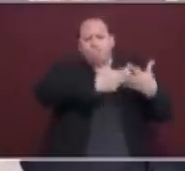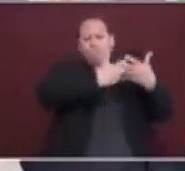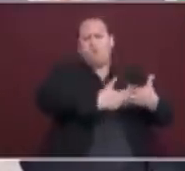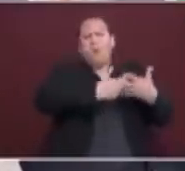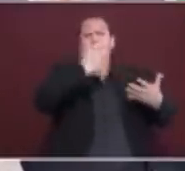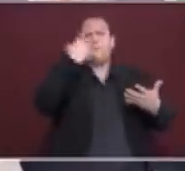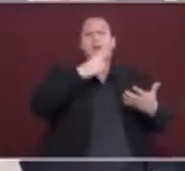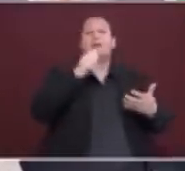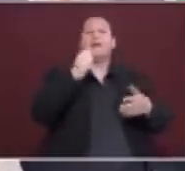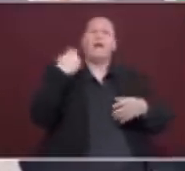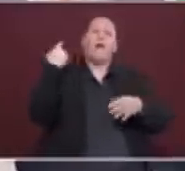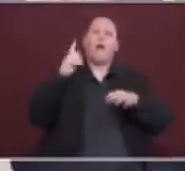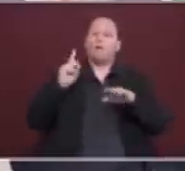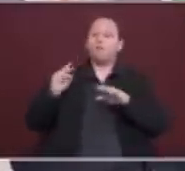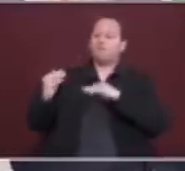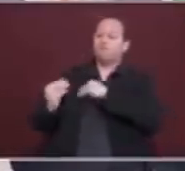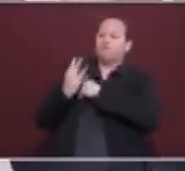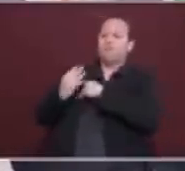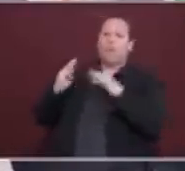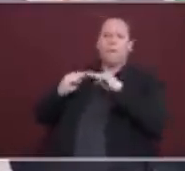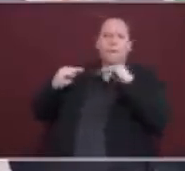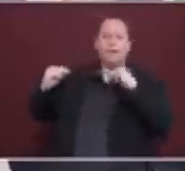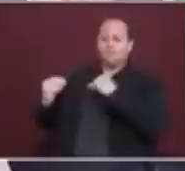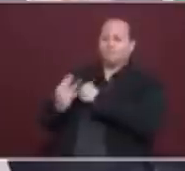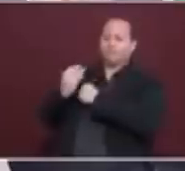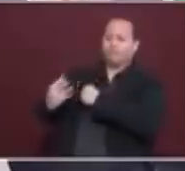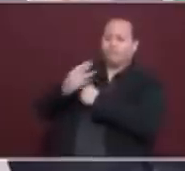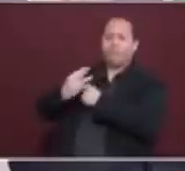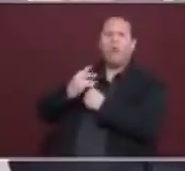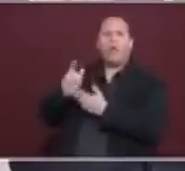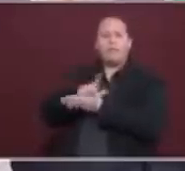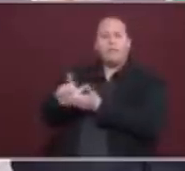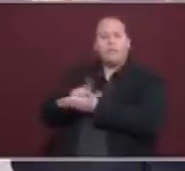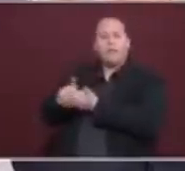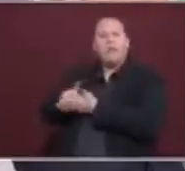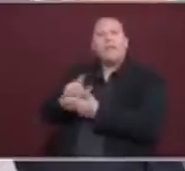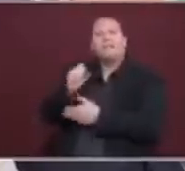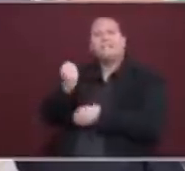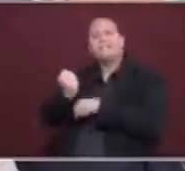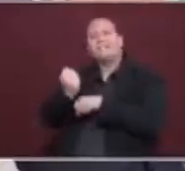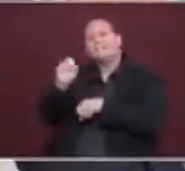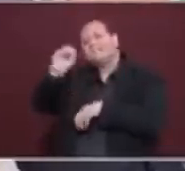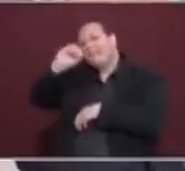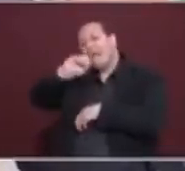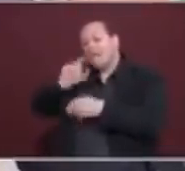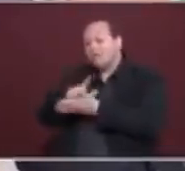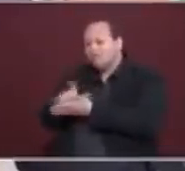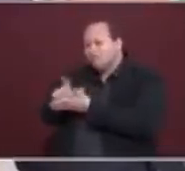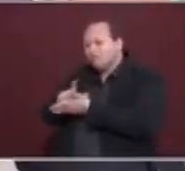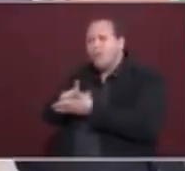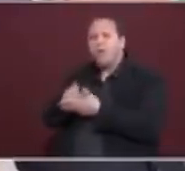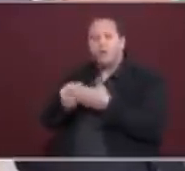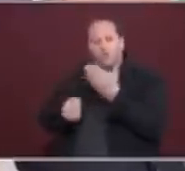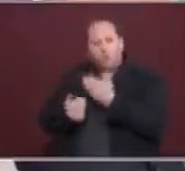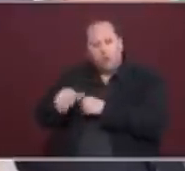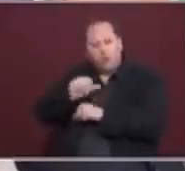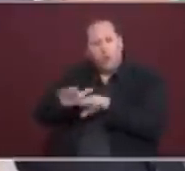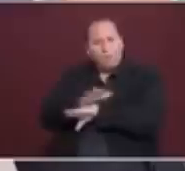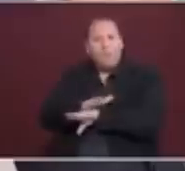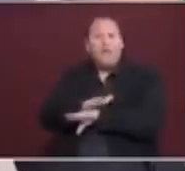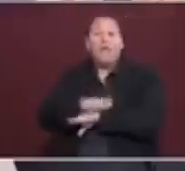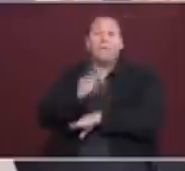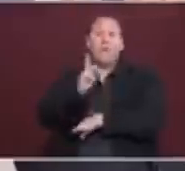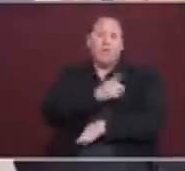en ayuna se deja una deuda hereda una deuda de durante 37 años al estado